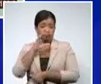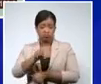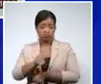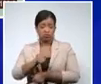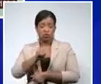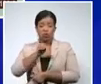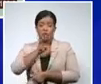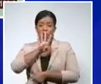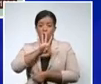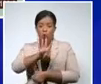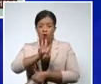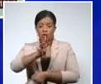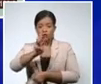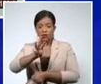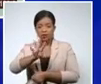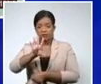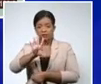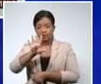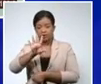435 muestras.